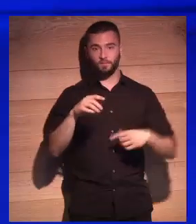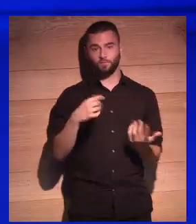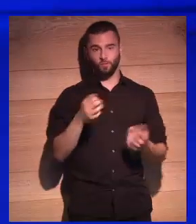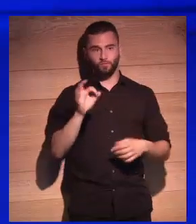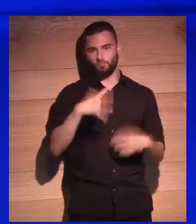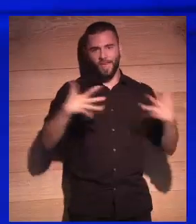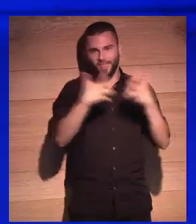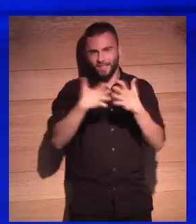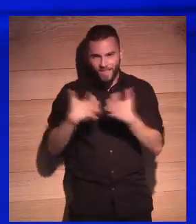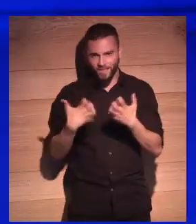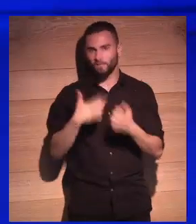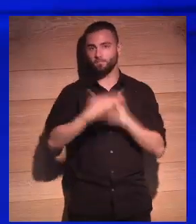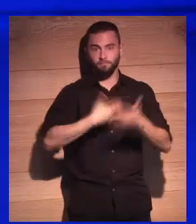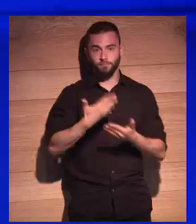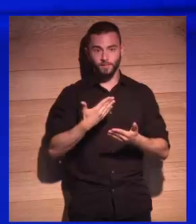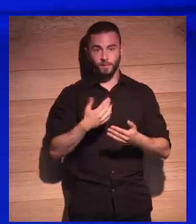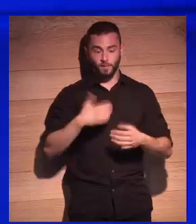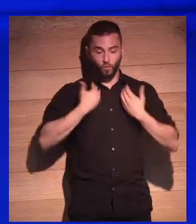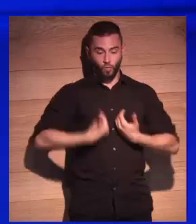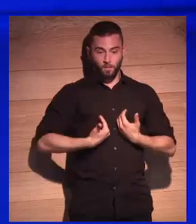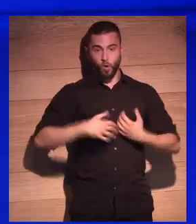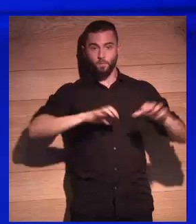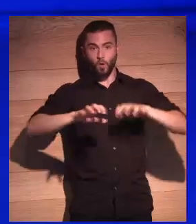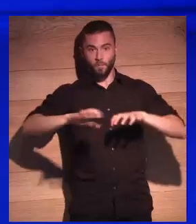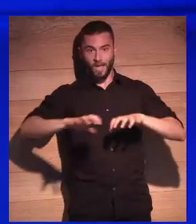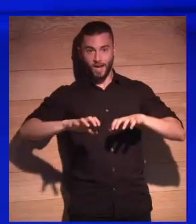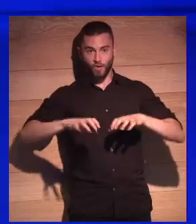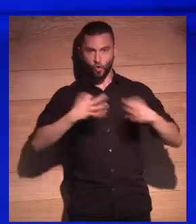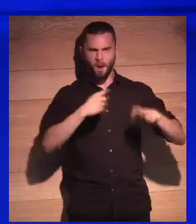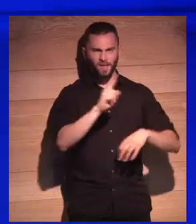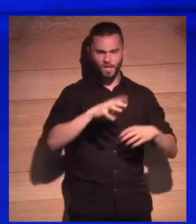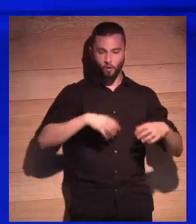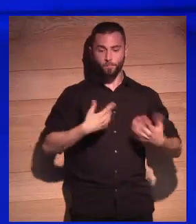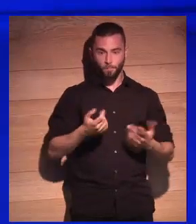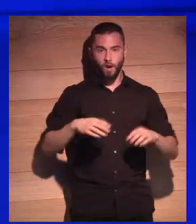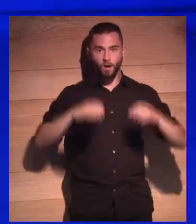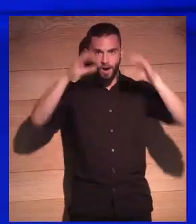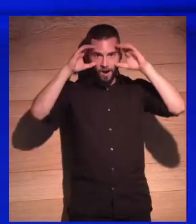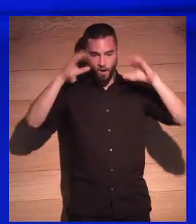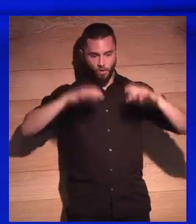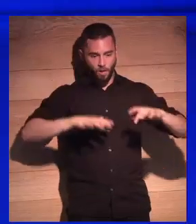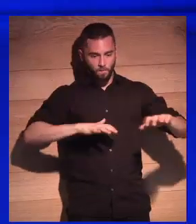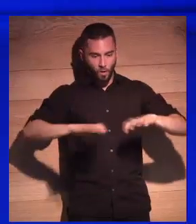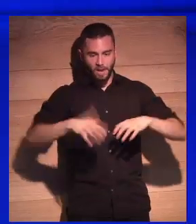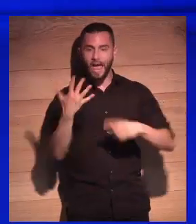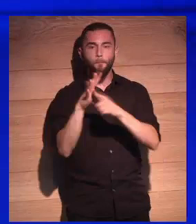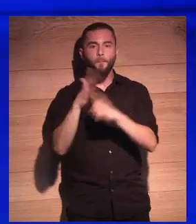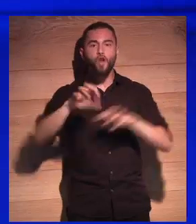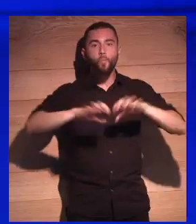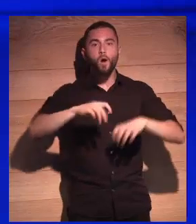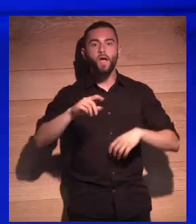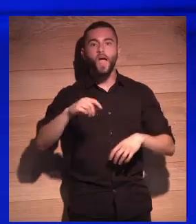accidentes y demás, y que movían partes del cuerpo que no movían normalmente usando la realidad virtual. Que veías a la madre llorando y diciendo, no mueve nunca la mano. Y dice, que